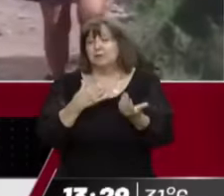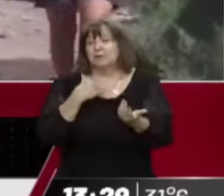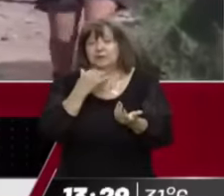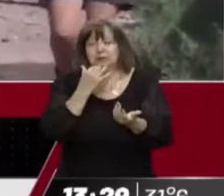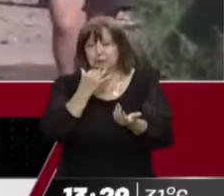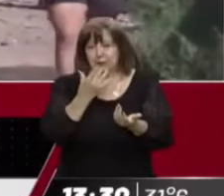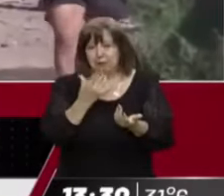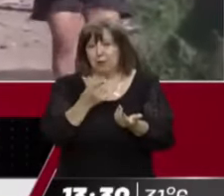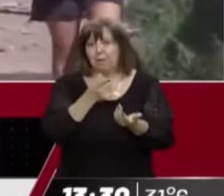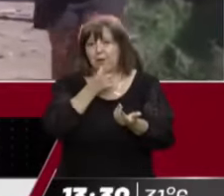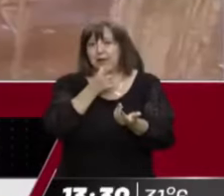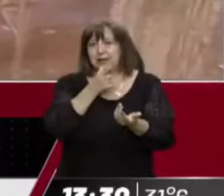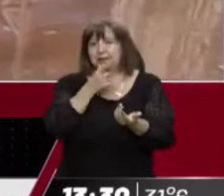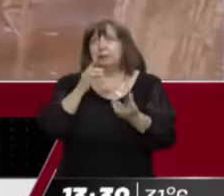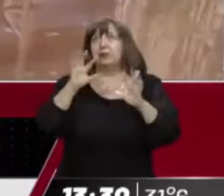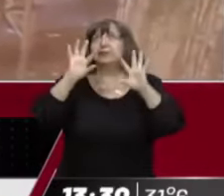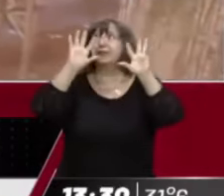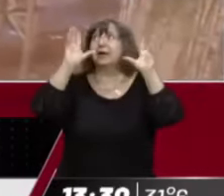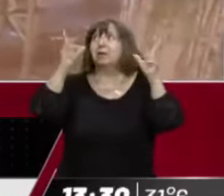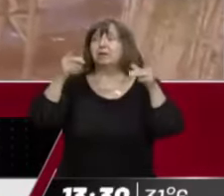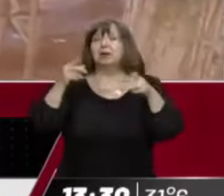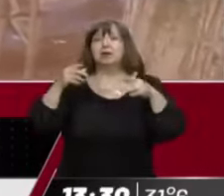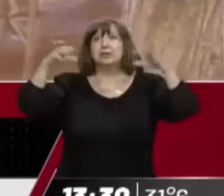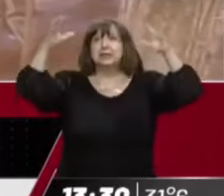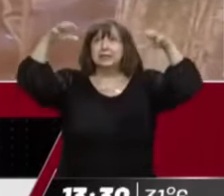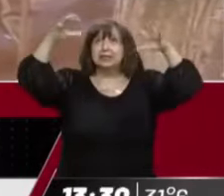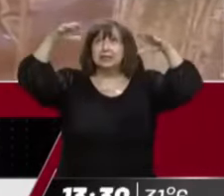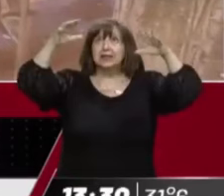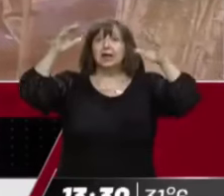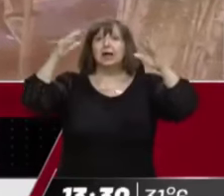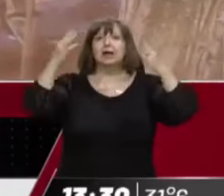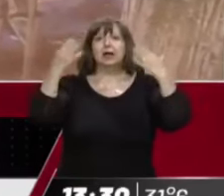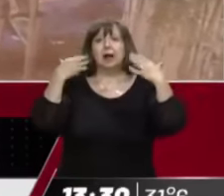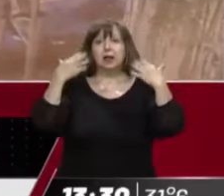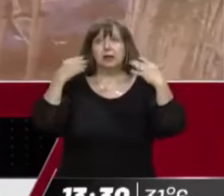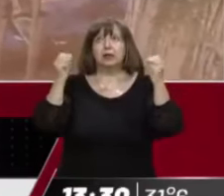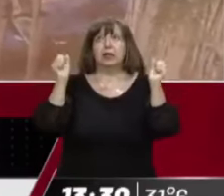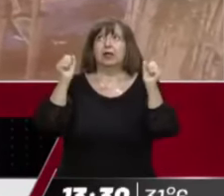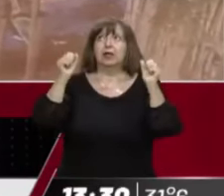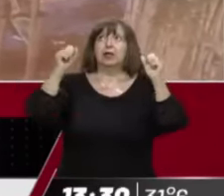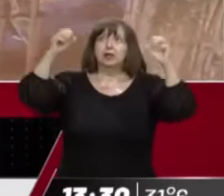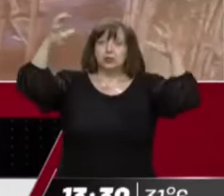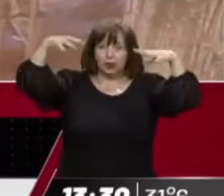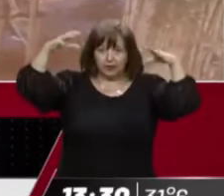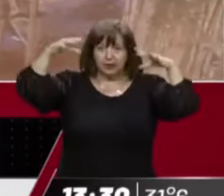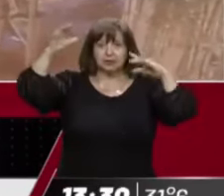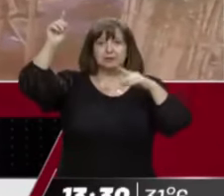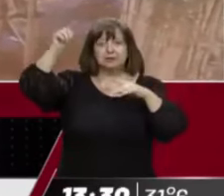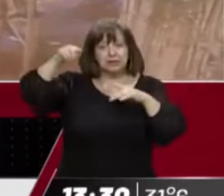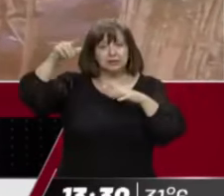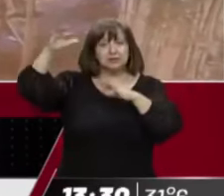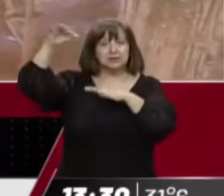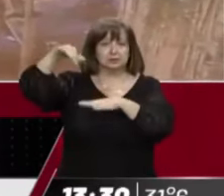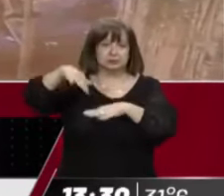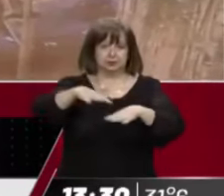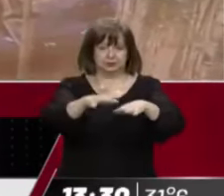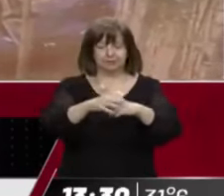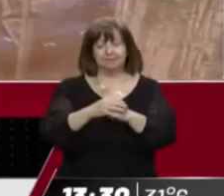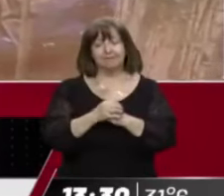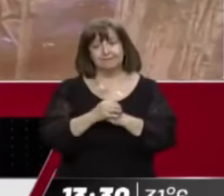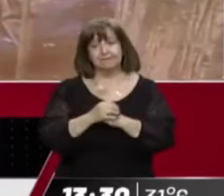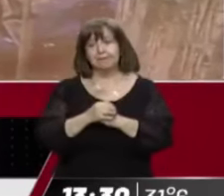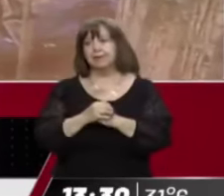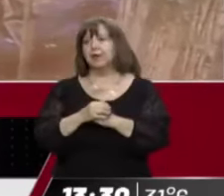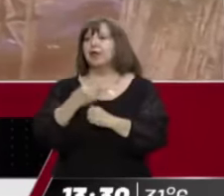evidentemente las condiciones mientras dure la temperatura por lo menos van a ser las que estamos viendo ahora marcen no no sé si